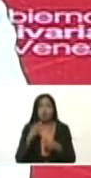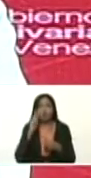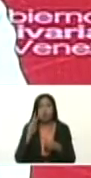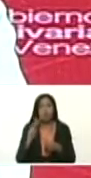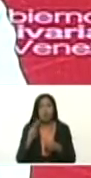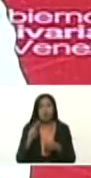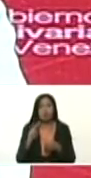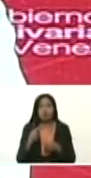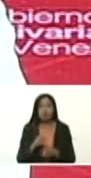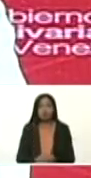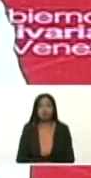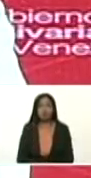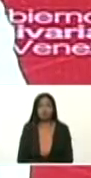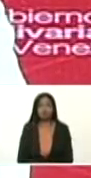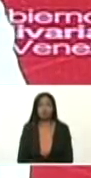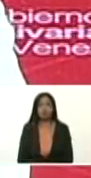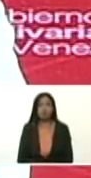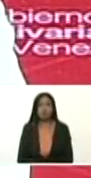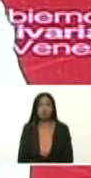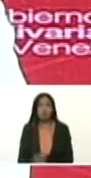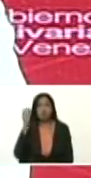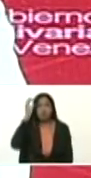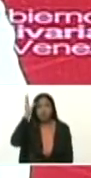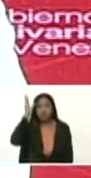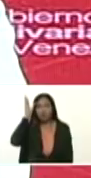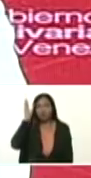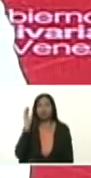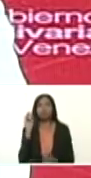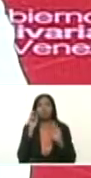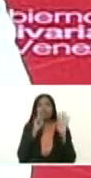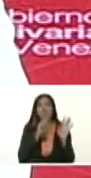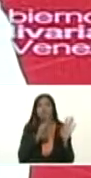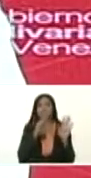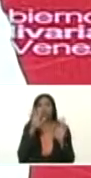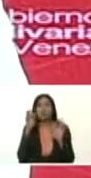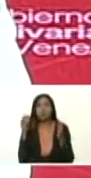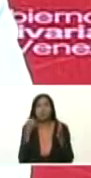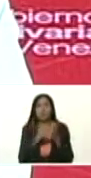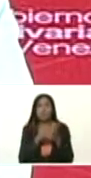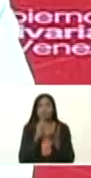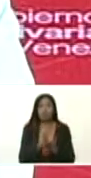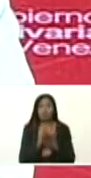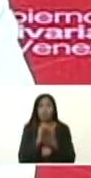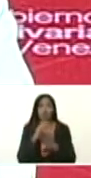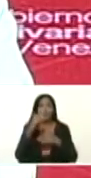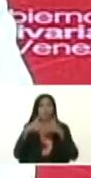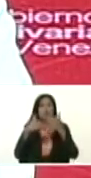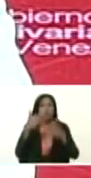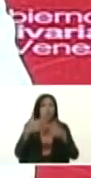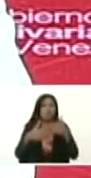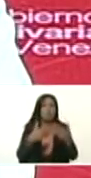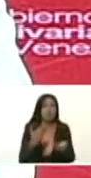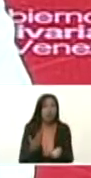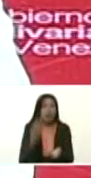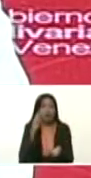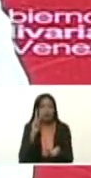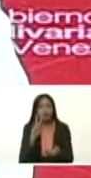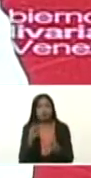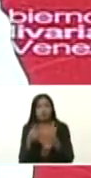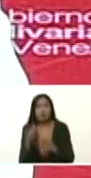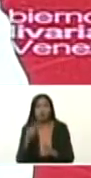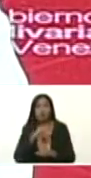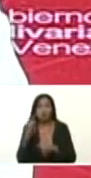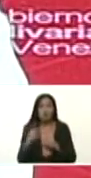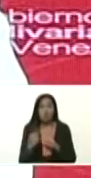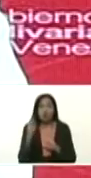Carbonera, con capacidad de 750 mil toneladas. Y por ahí se va. Son medidas concretas que